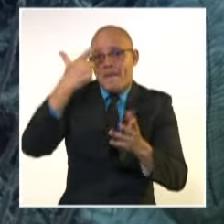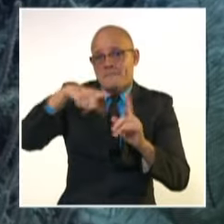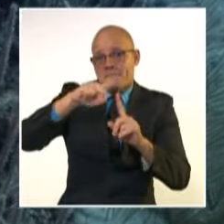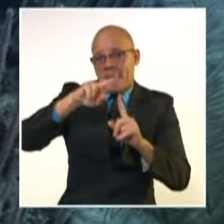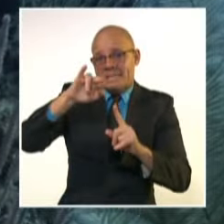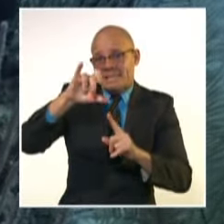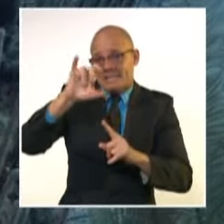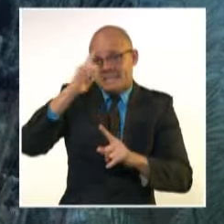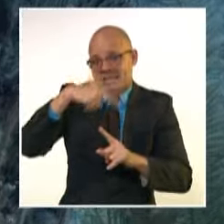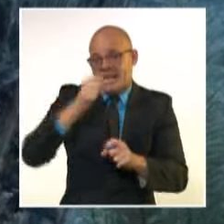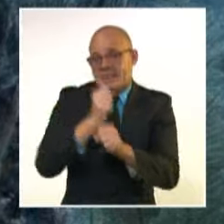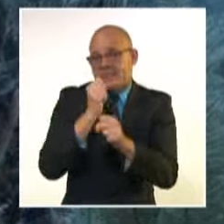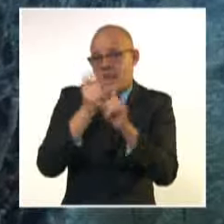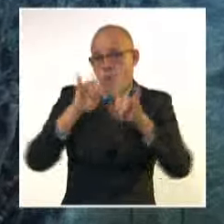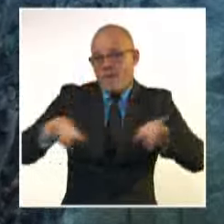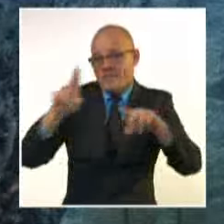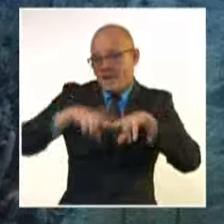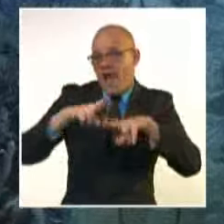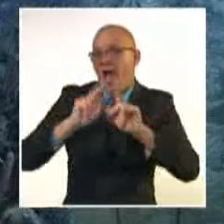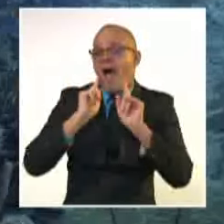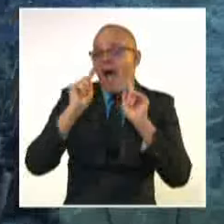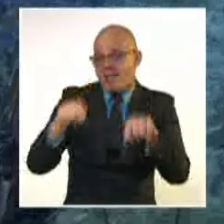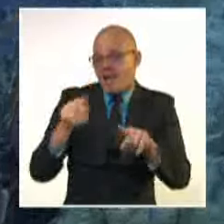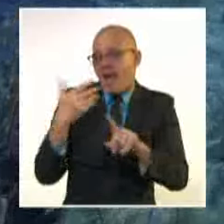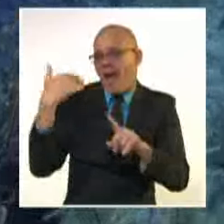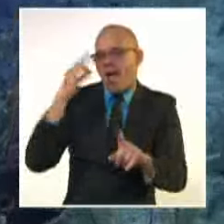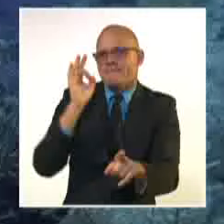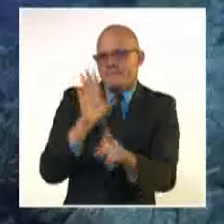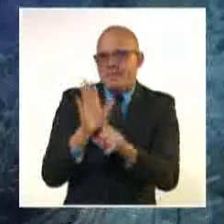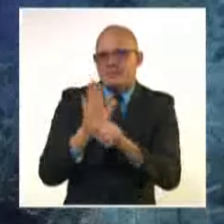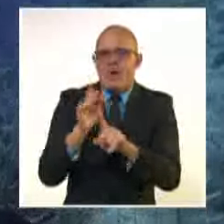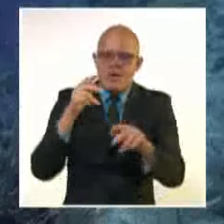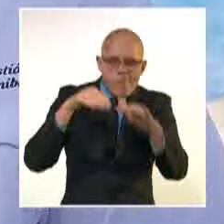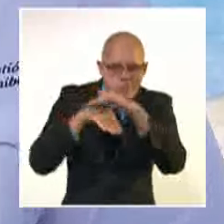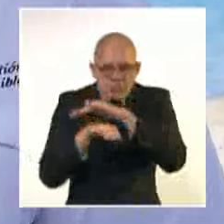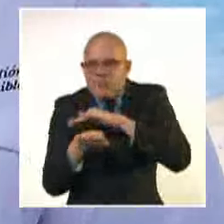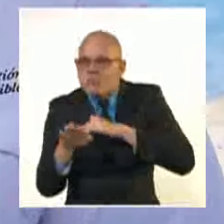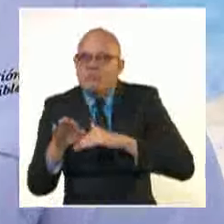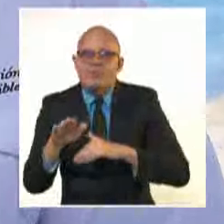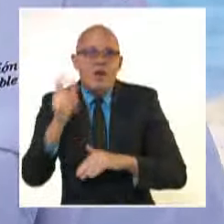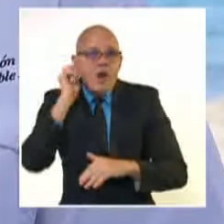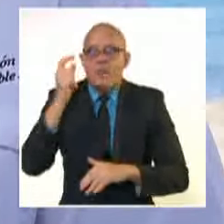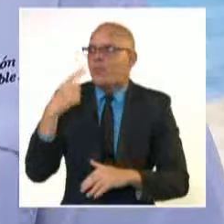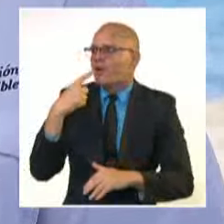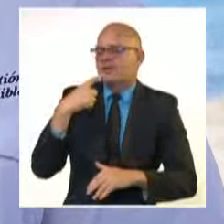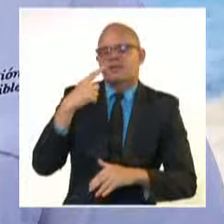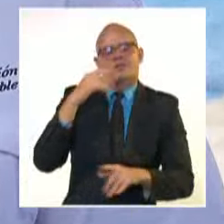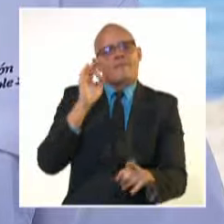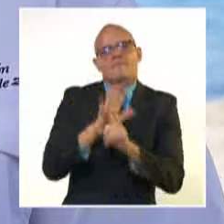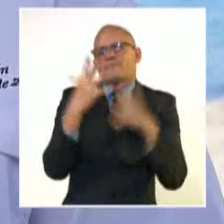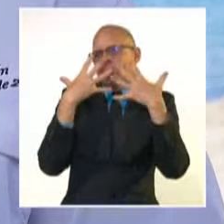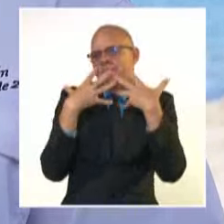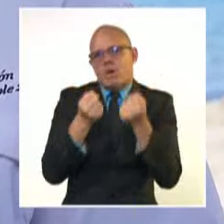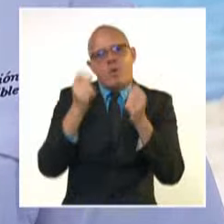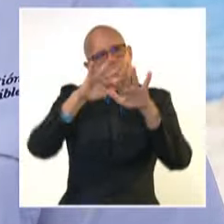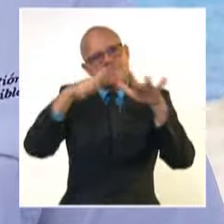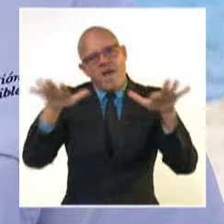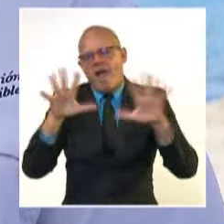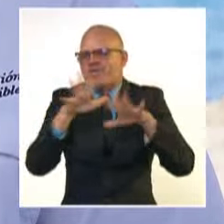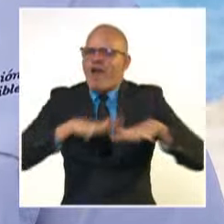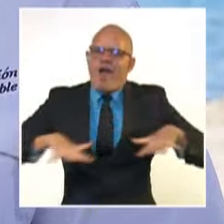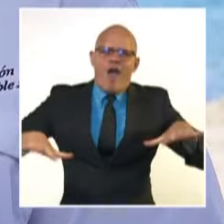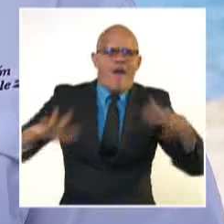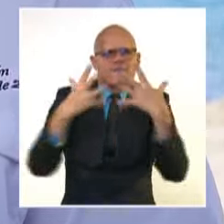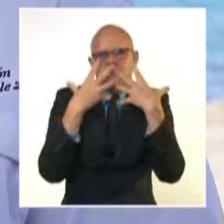Universidad de La Habana, encontró en el océano una fuente de inspiración. Para mí el mar lo es todo. Es fuerza, es vitalidad y por